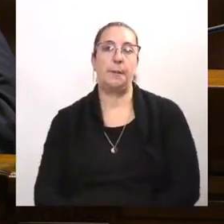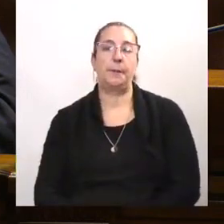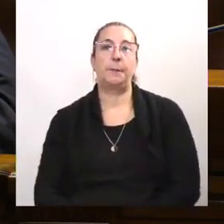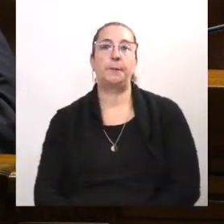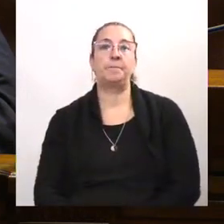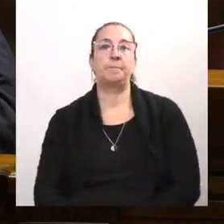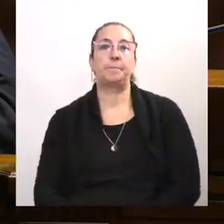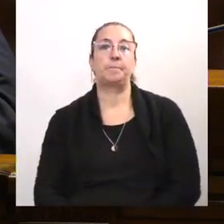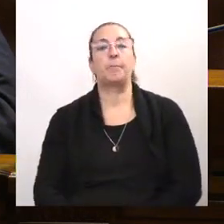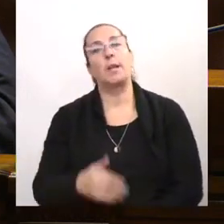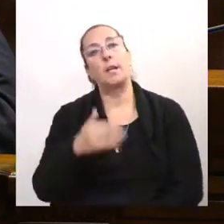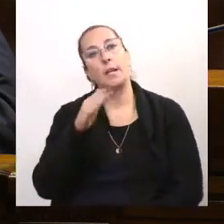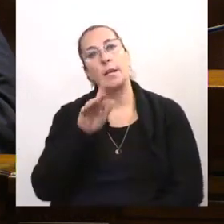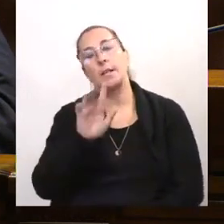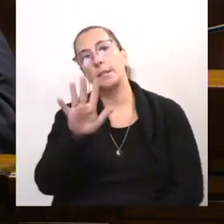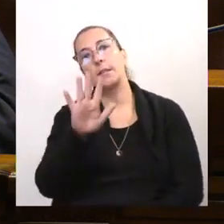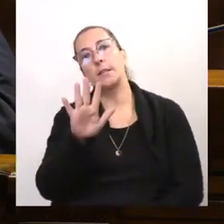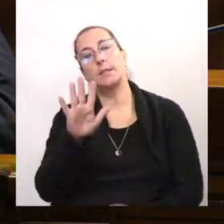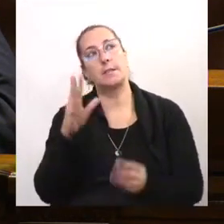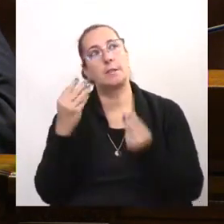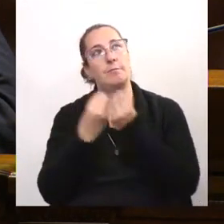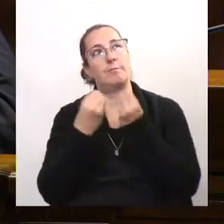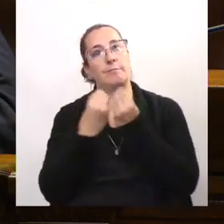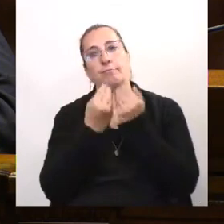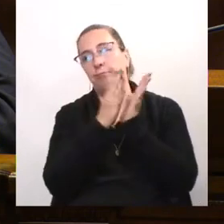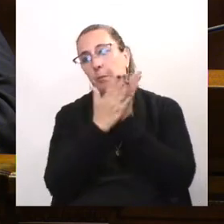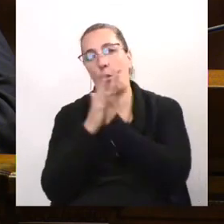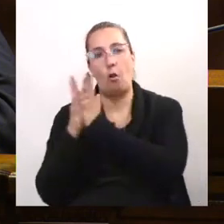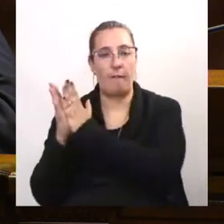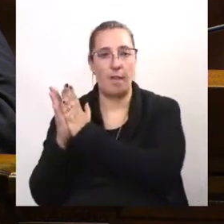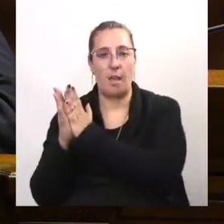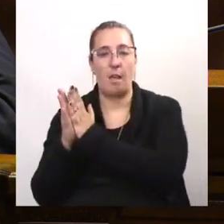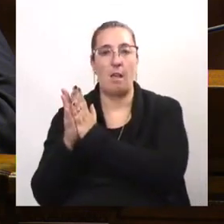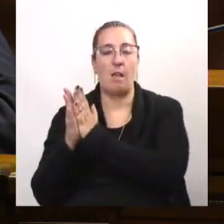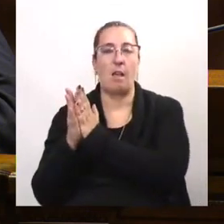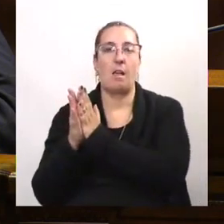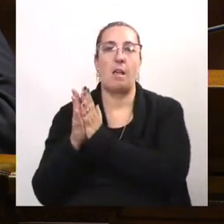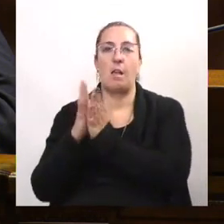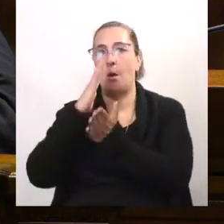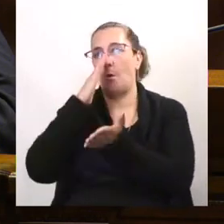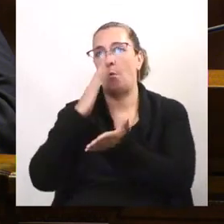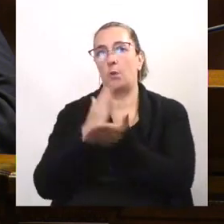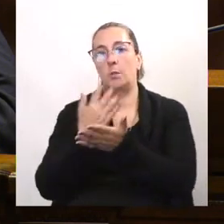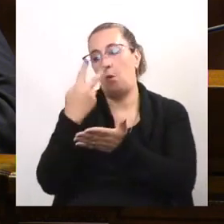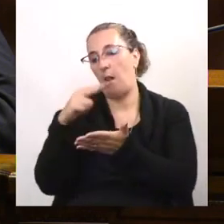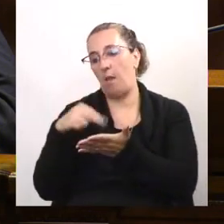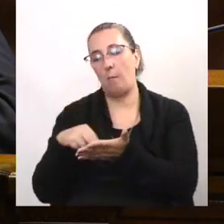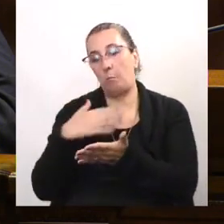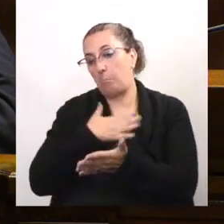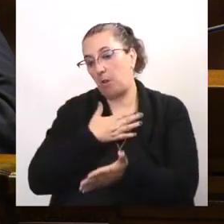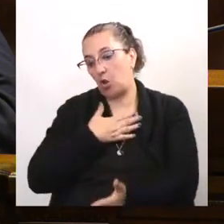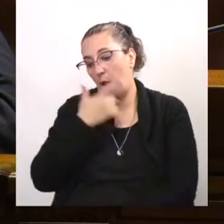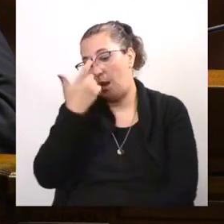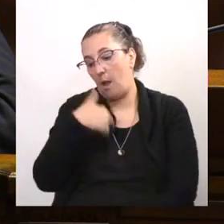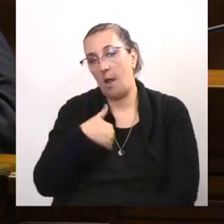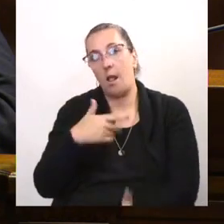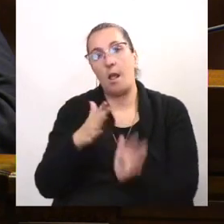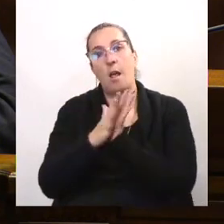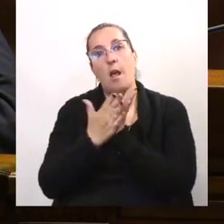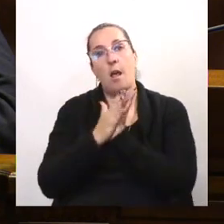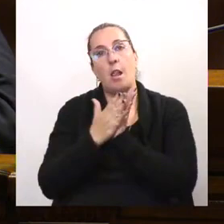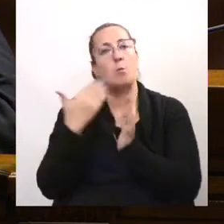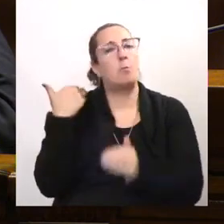Y bueno, así hemos recibido una cantidad de bibliografía. Lo último que leímos en el caso personal fue el libro